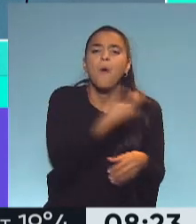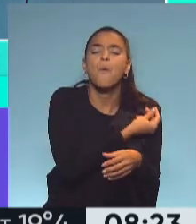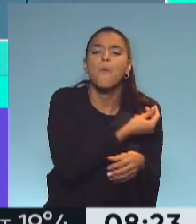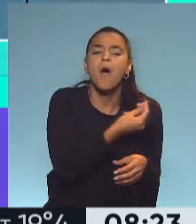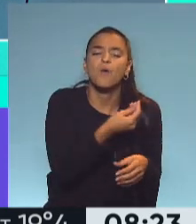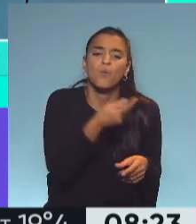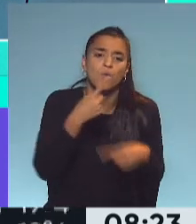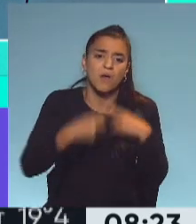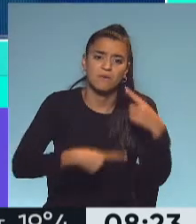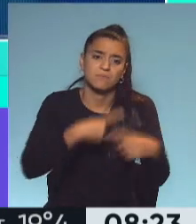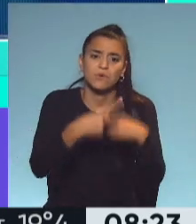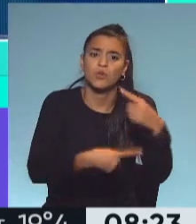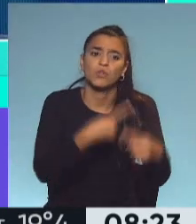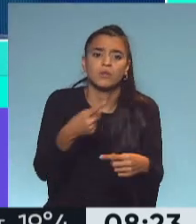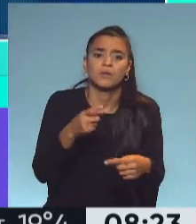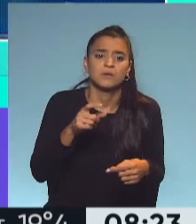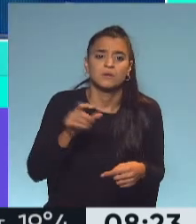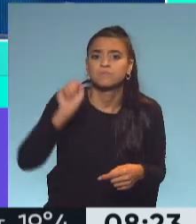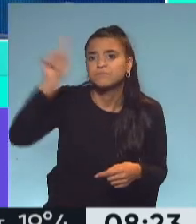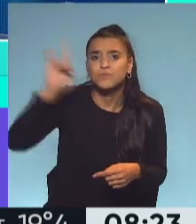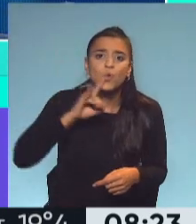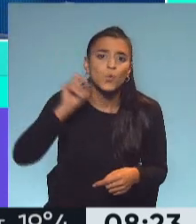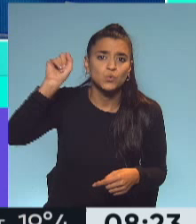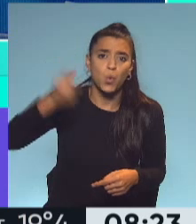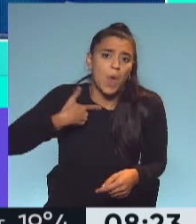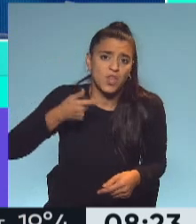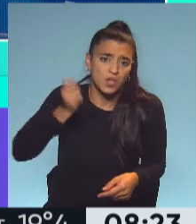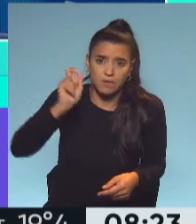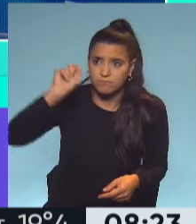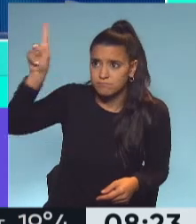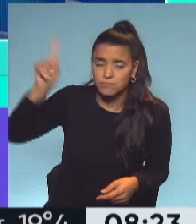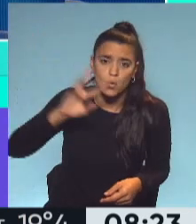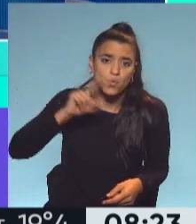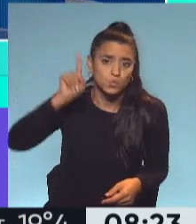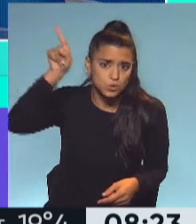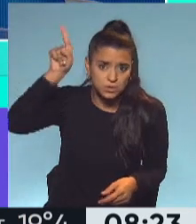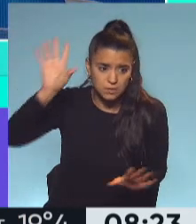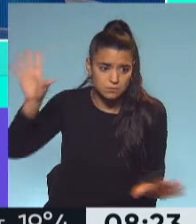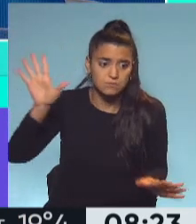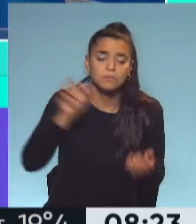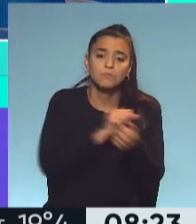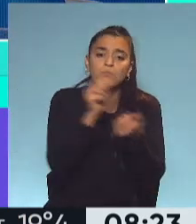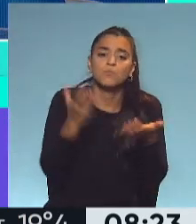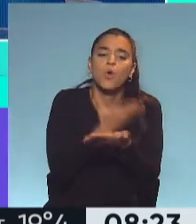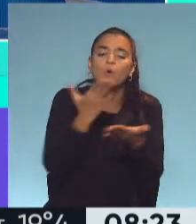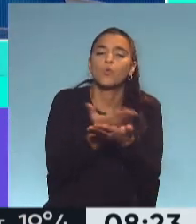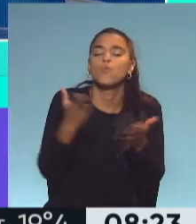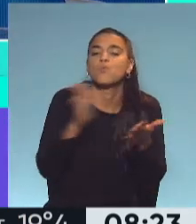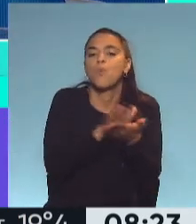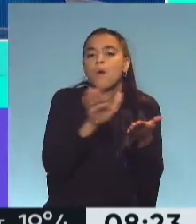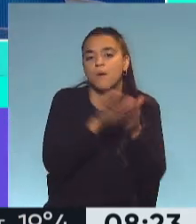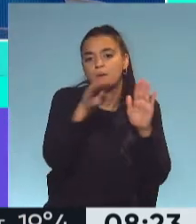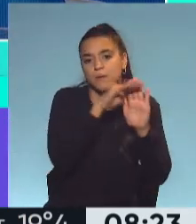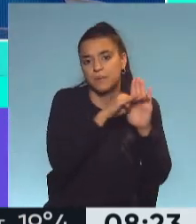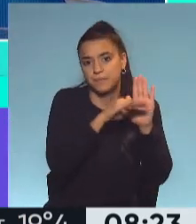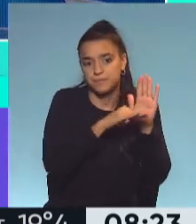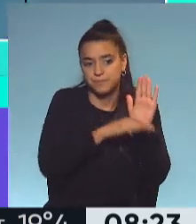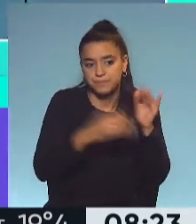siguen siendo propiedad del fondo ruso, ¿no es cierto? Es un nuevo productor que se suma a la lista de productores que ya